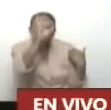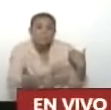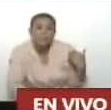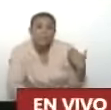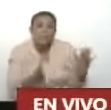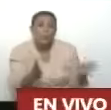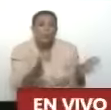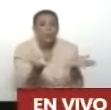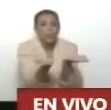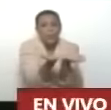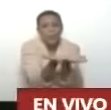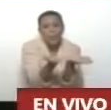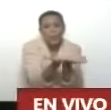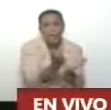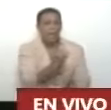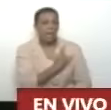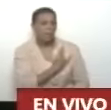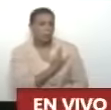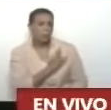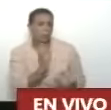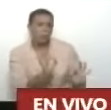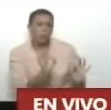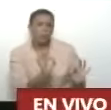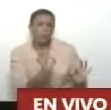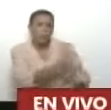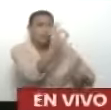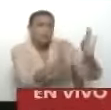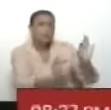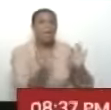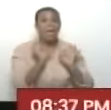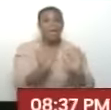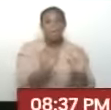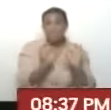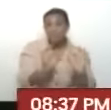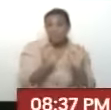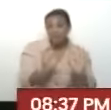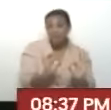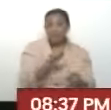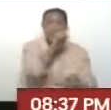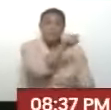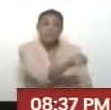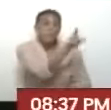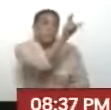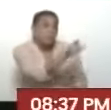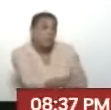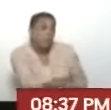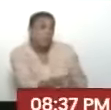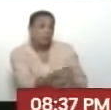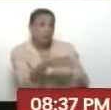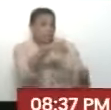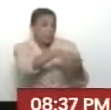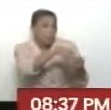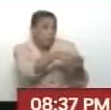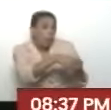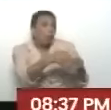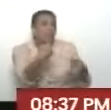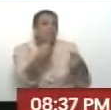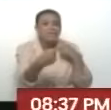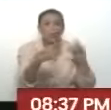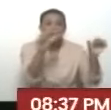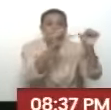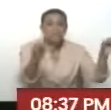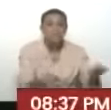colegios electorales, que son unos votantes super especiales, que son a su vez derivados del voto nacional. Dicen que es un